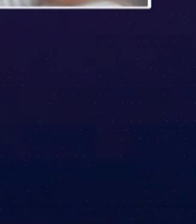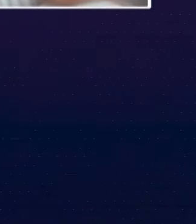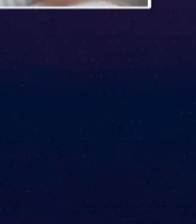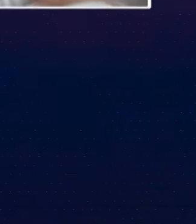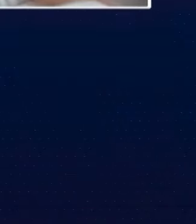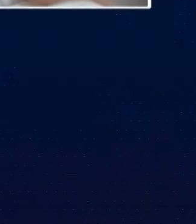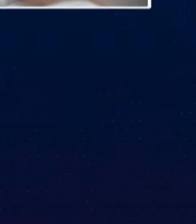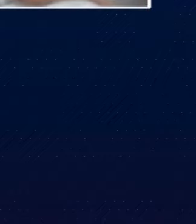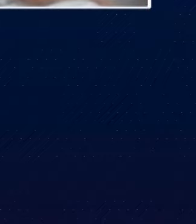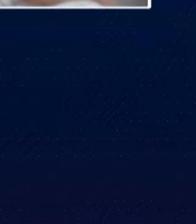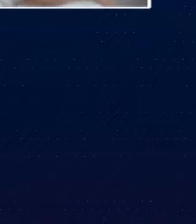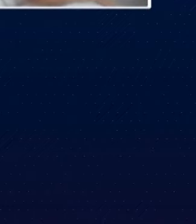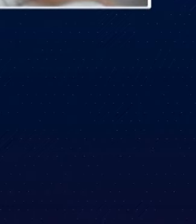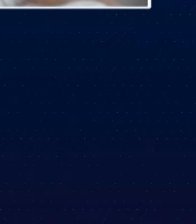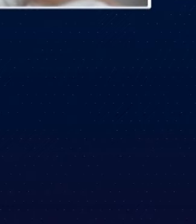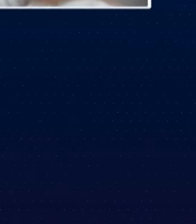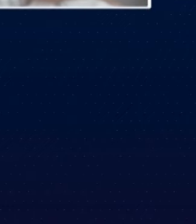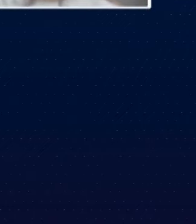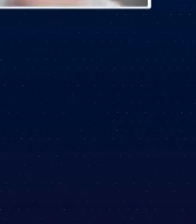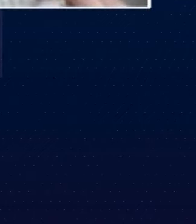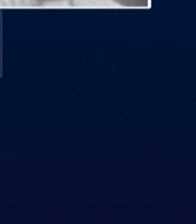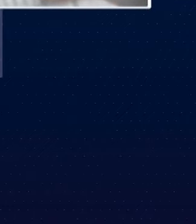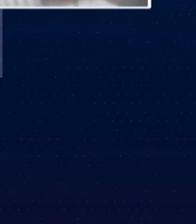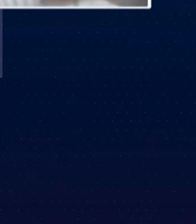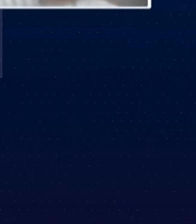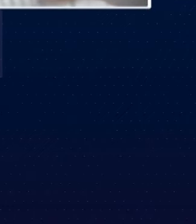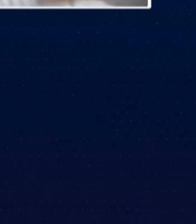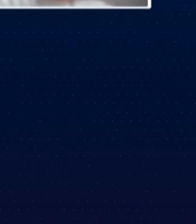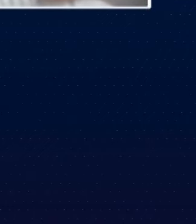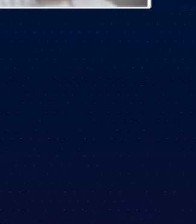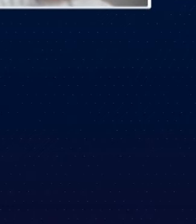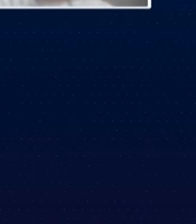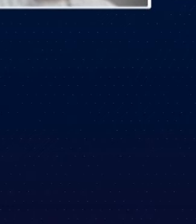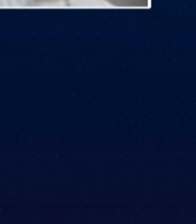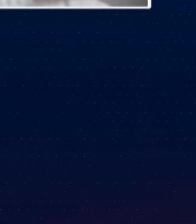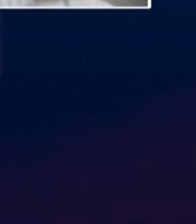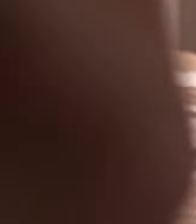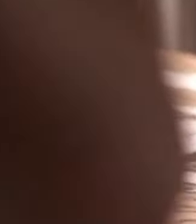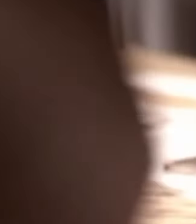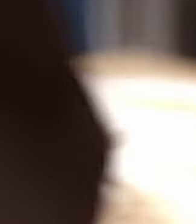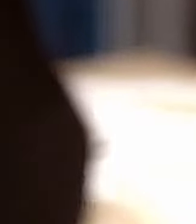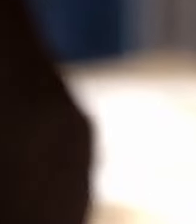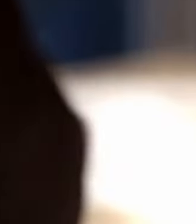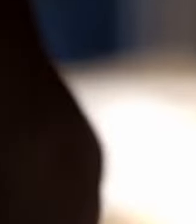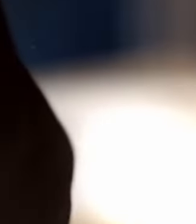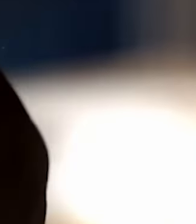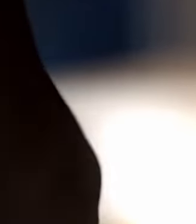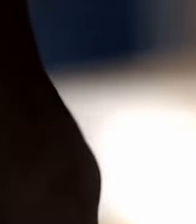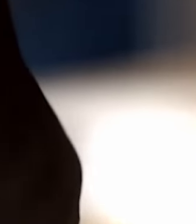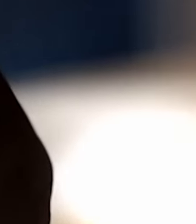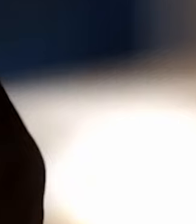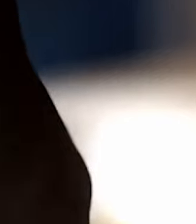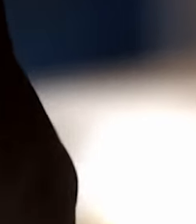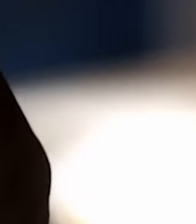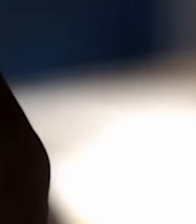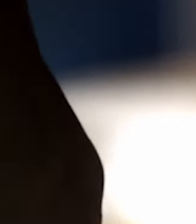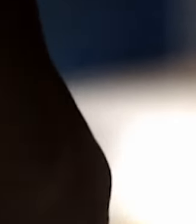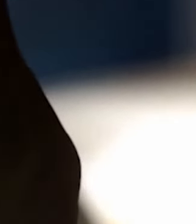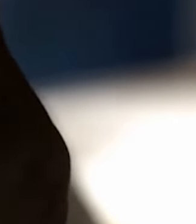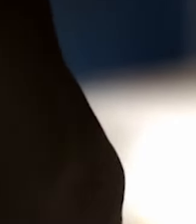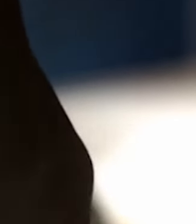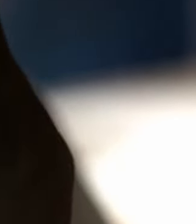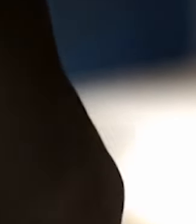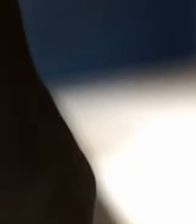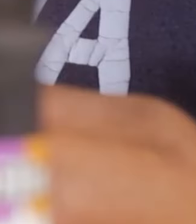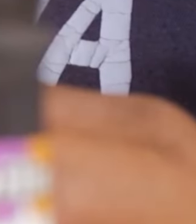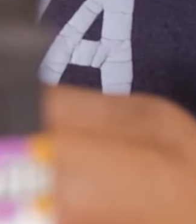paso o lugares de estadía, no, sino que realmente buscan es poder disminuir el riesgo de la mujer. Las casas refugio de la